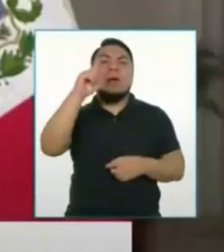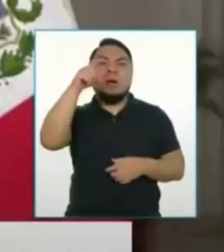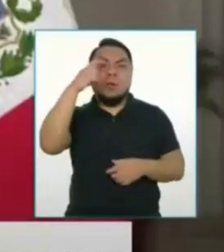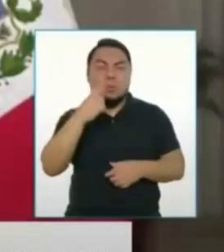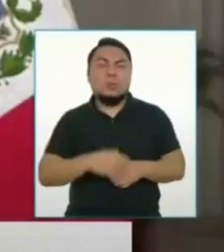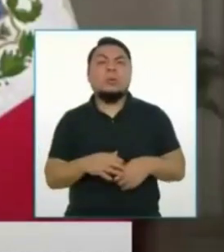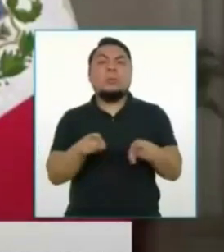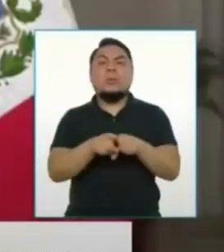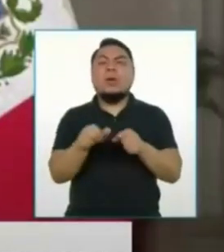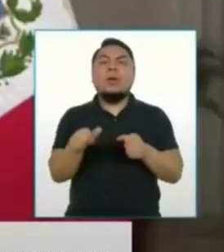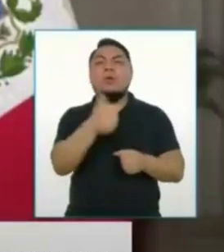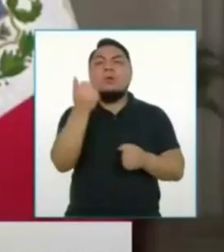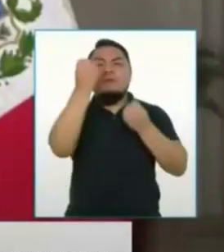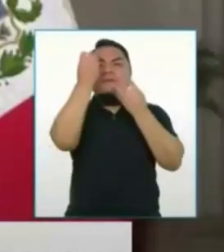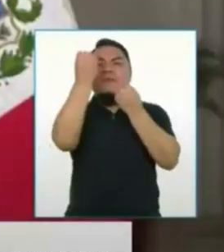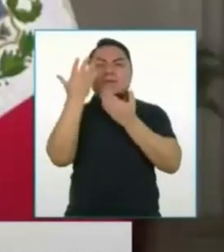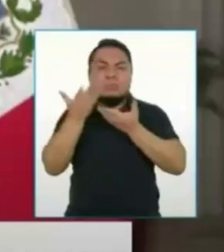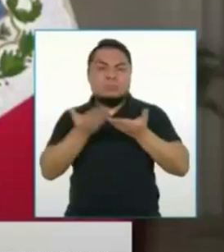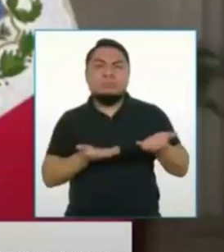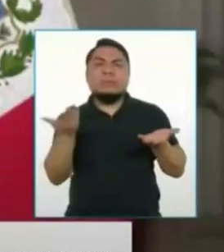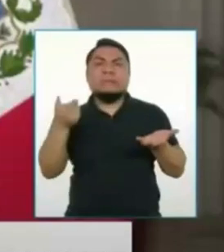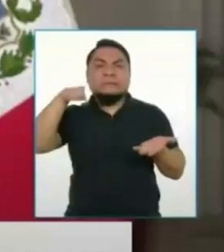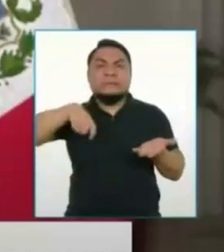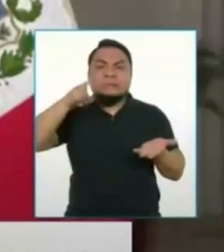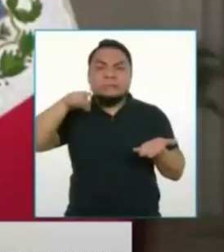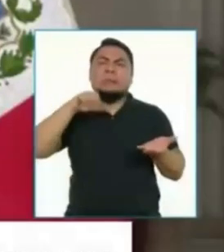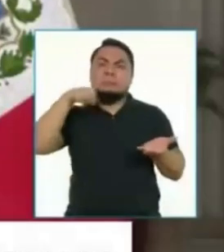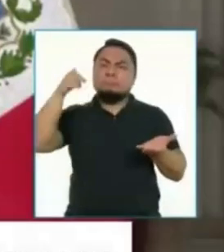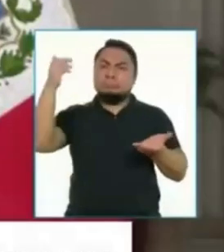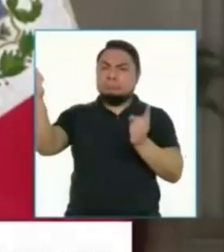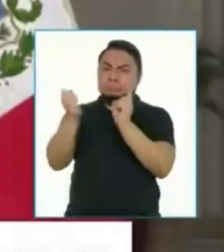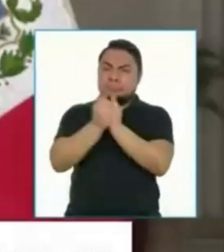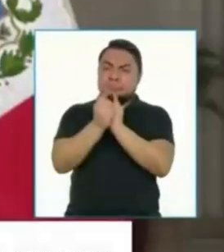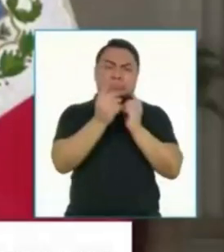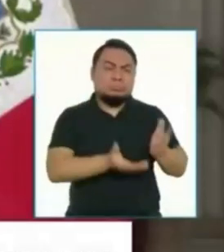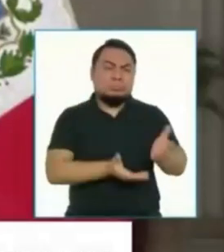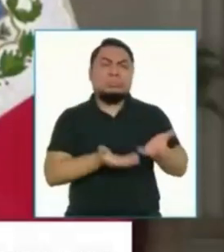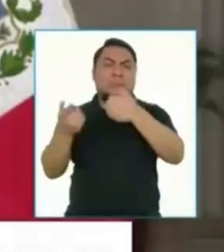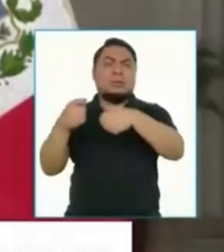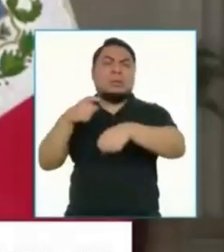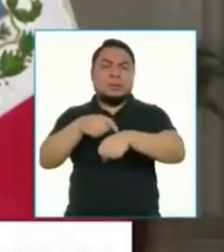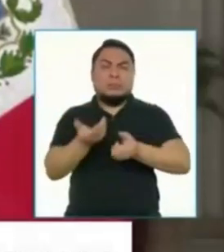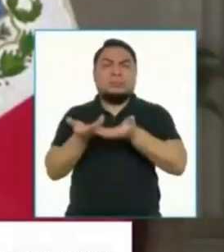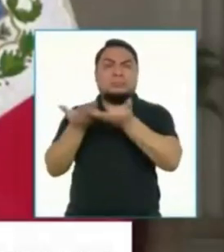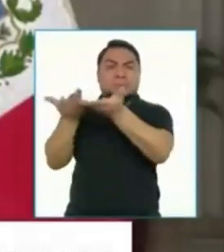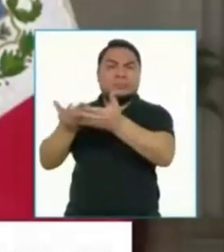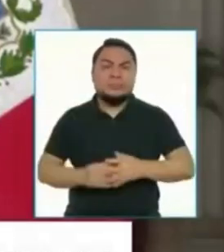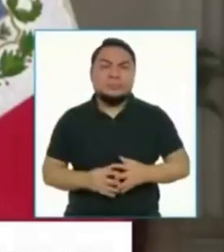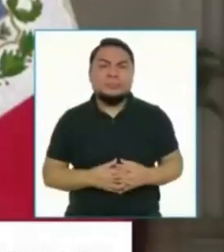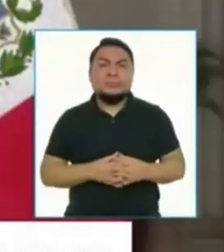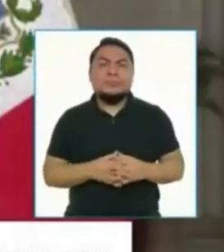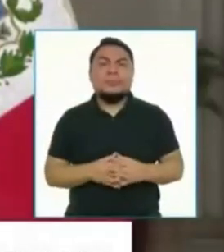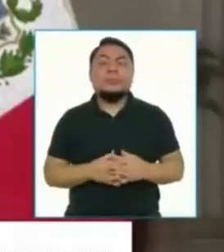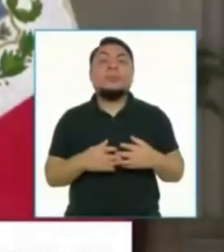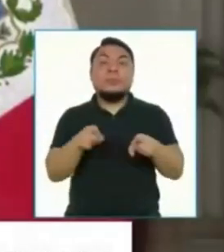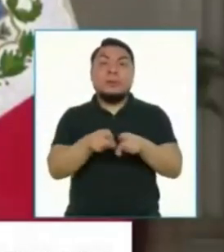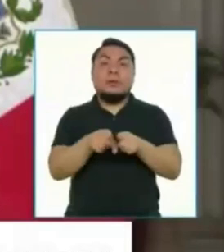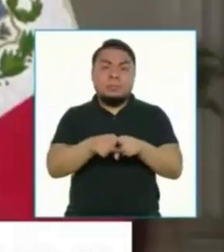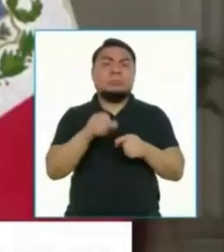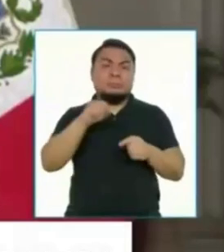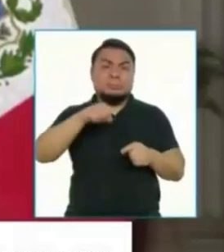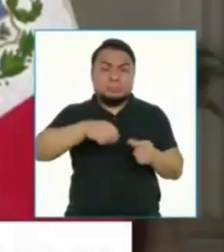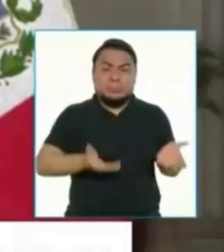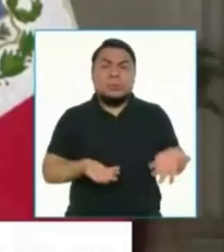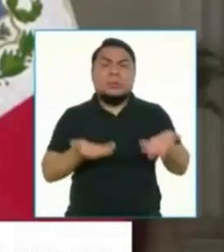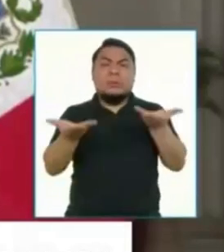caso, ¿no? Pero, a ver, ¿qué va a suceder en adelante? Es decir, Vizcarra se va...